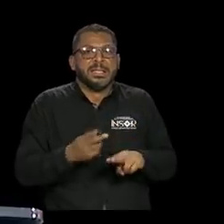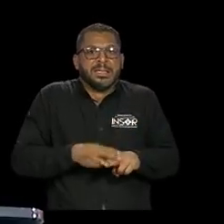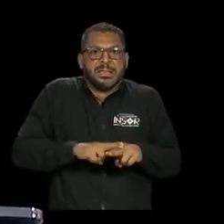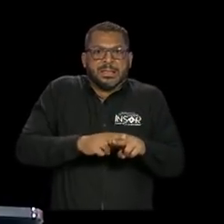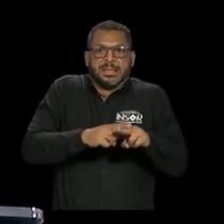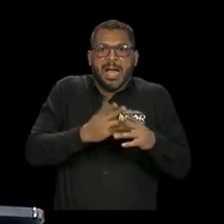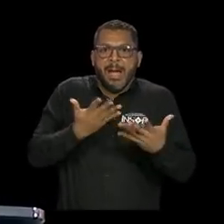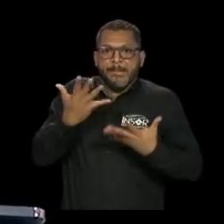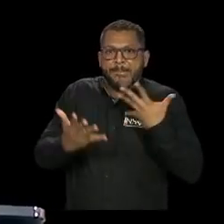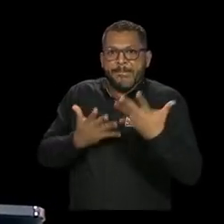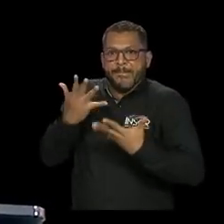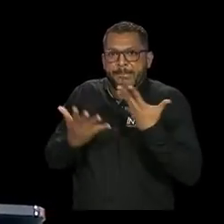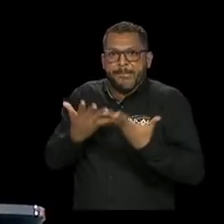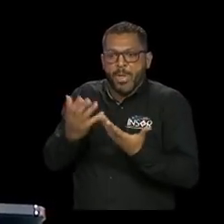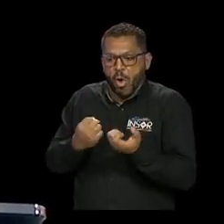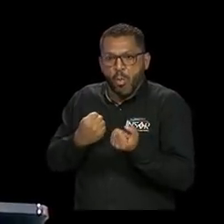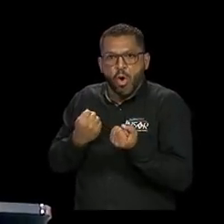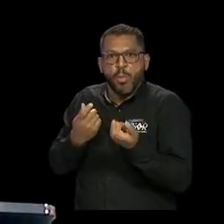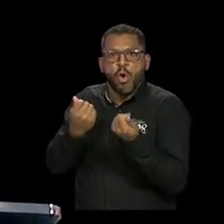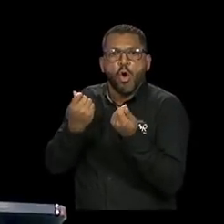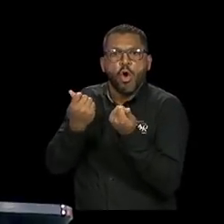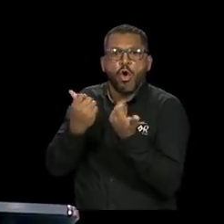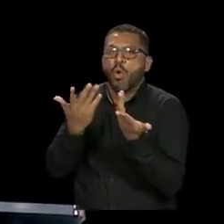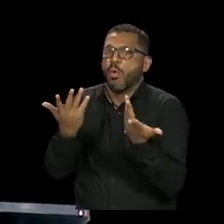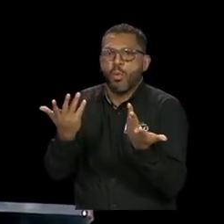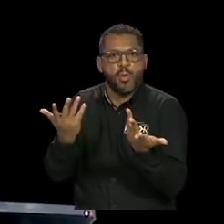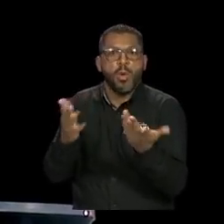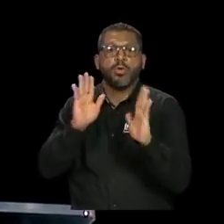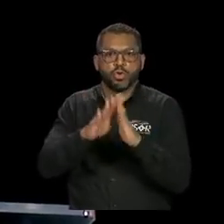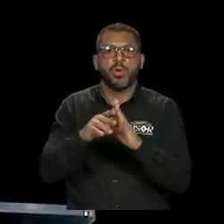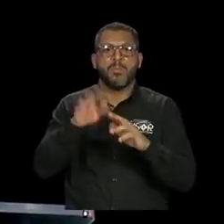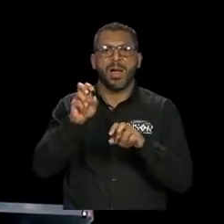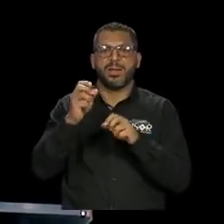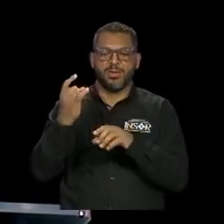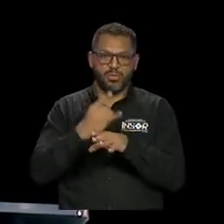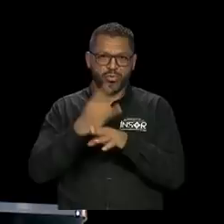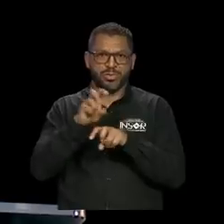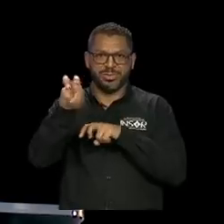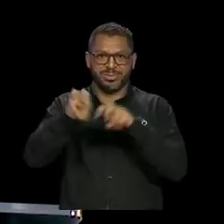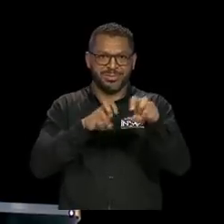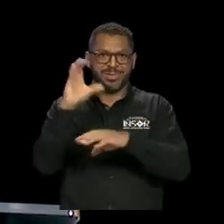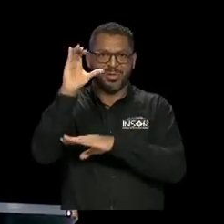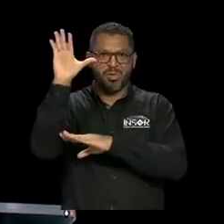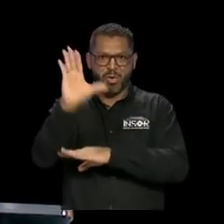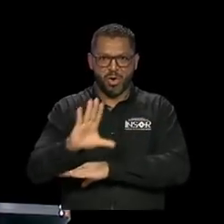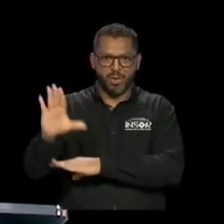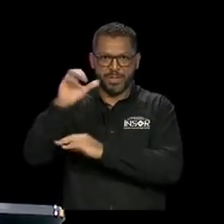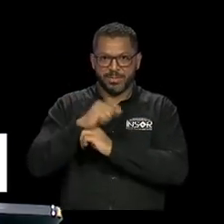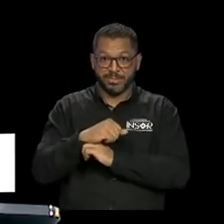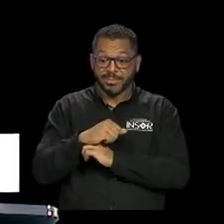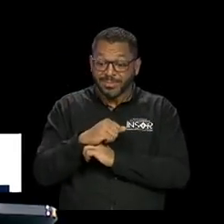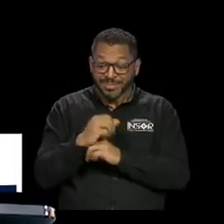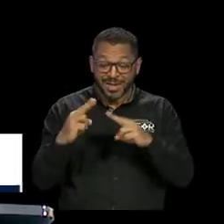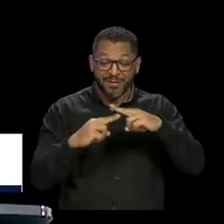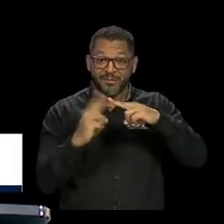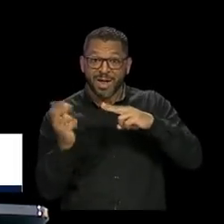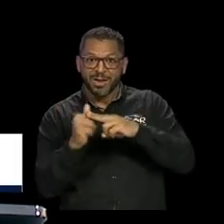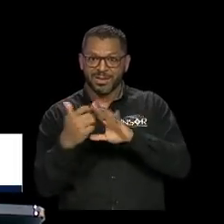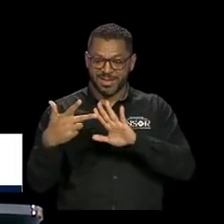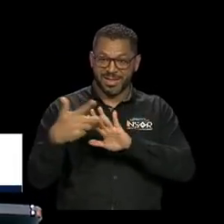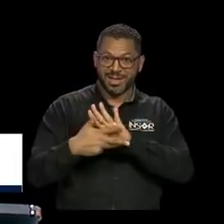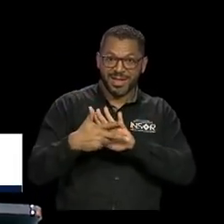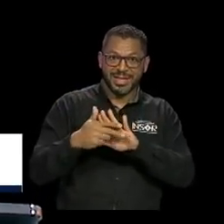en eso en el transporte masivo de colombia' pasar al transporte ferro y eléctrico es fundamental